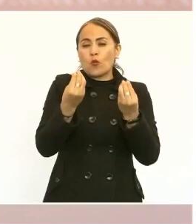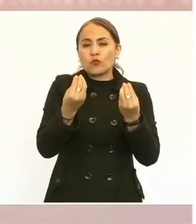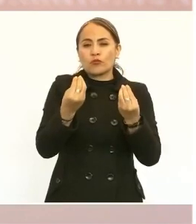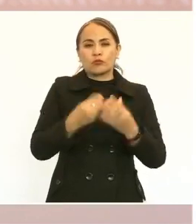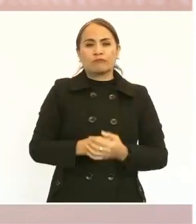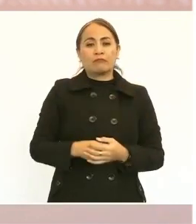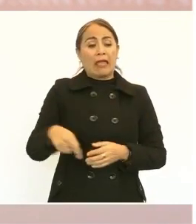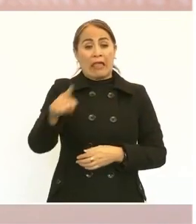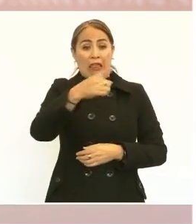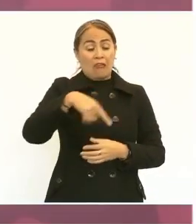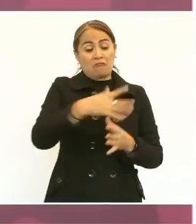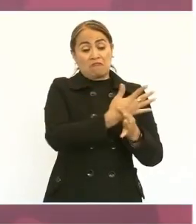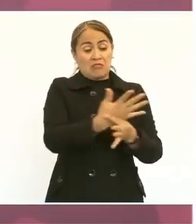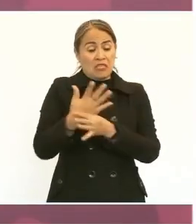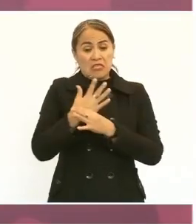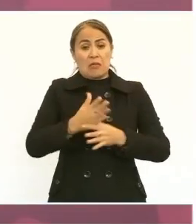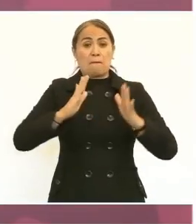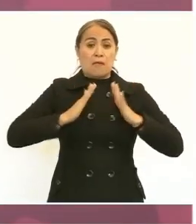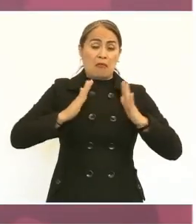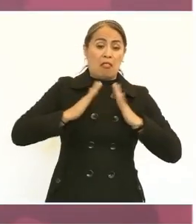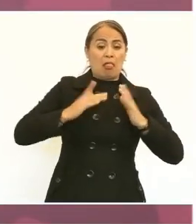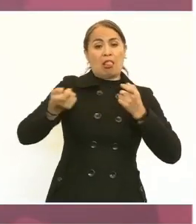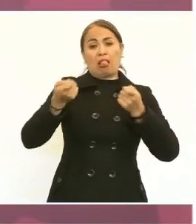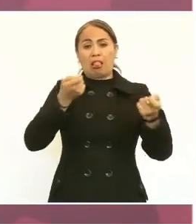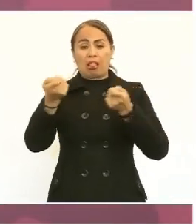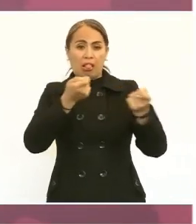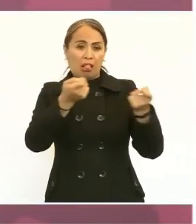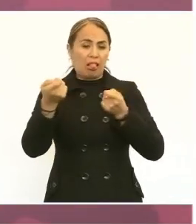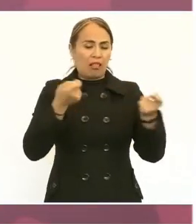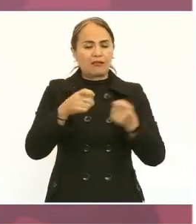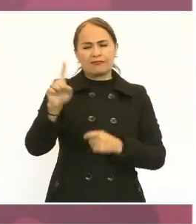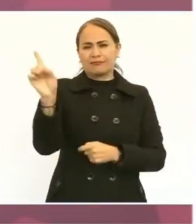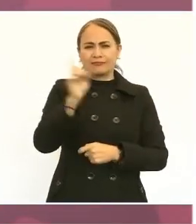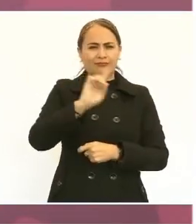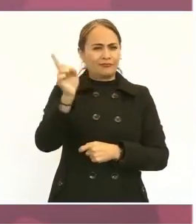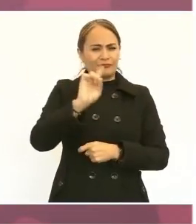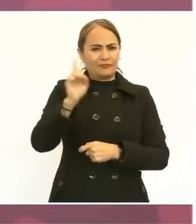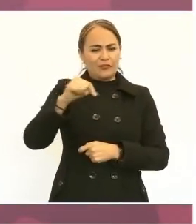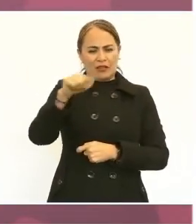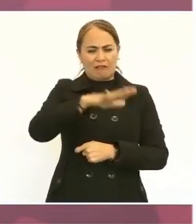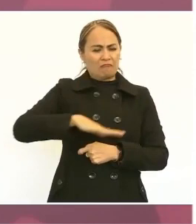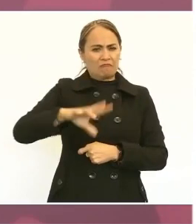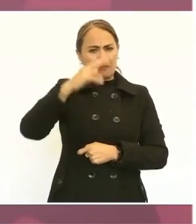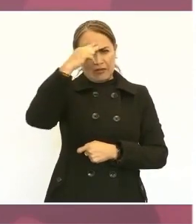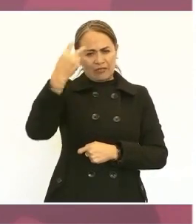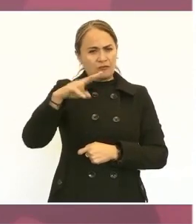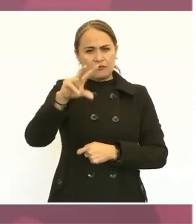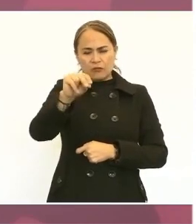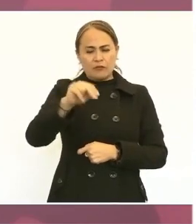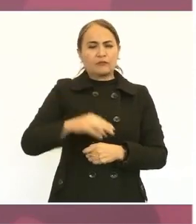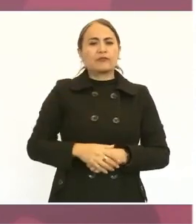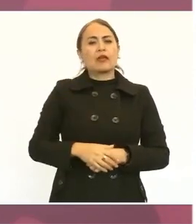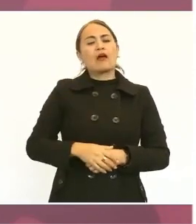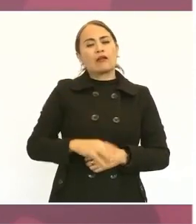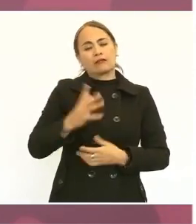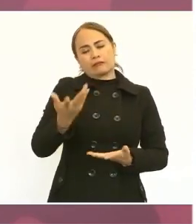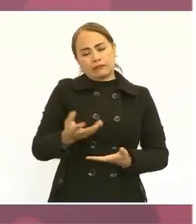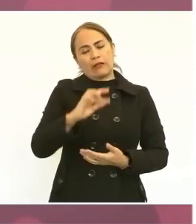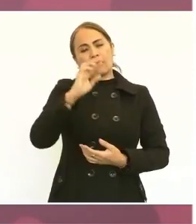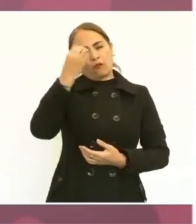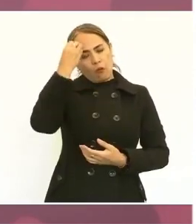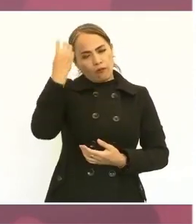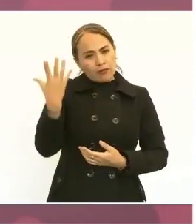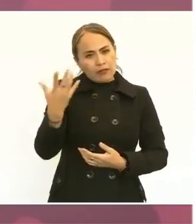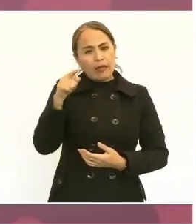estamos militarizando el país. No, se olvidan de que el ejército,